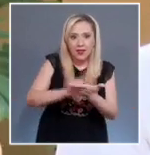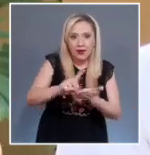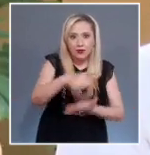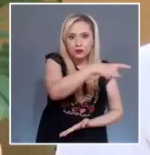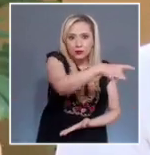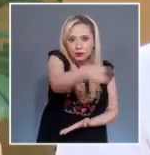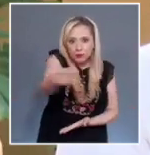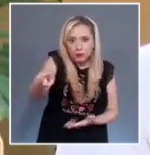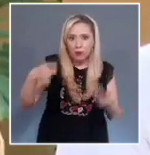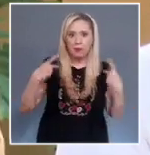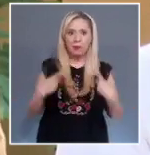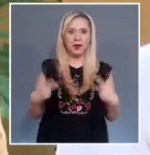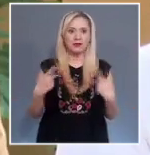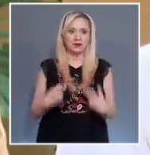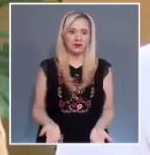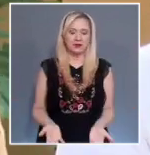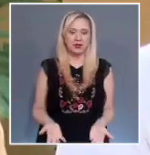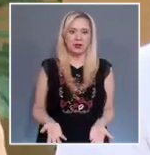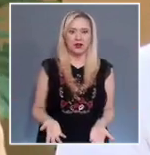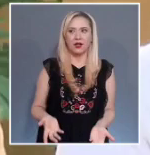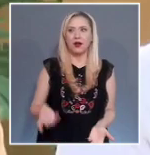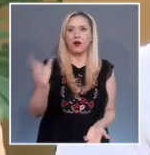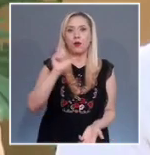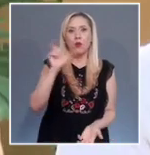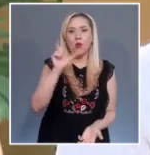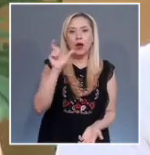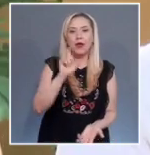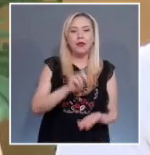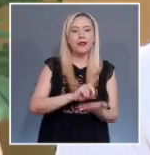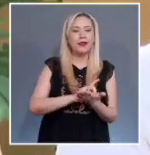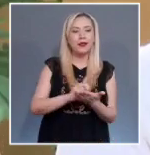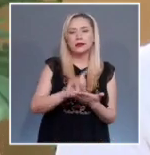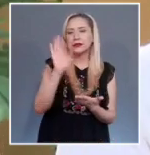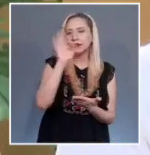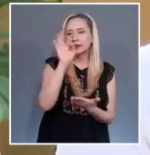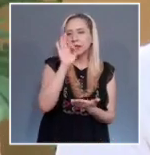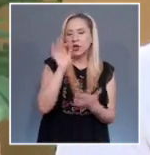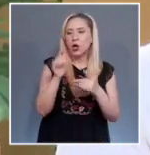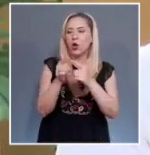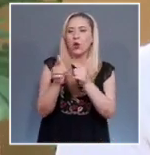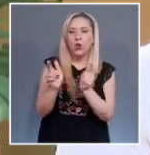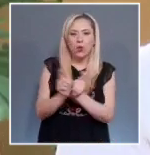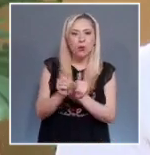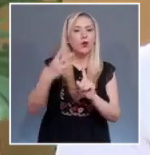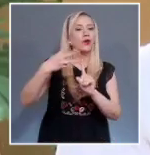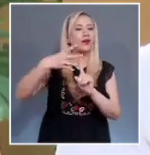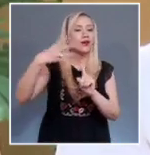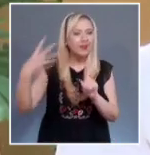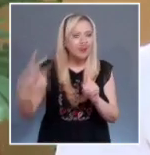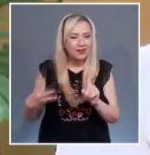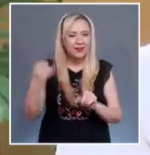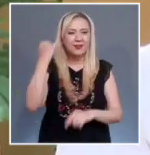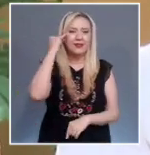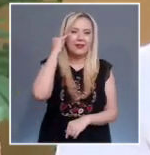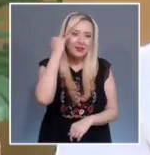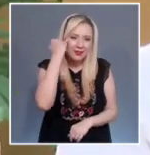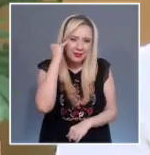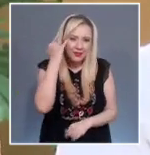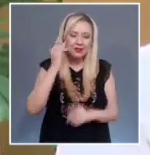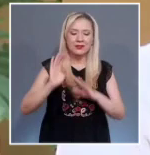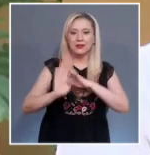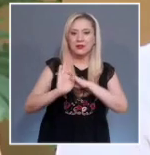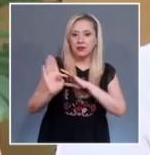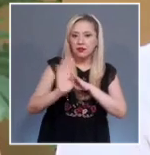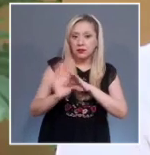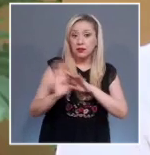son minoritarios los derechos de los grupos de estas personas, cuando sean minoritarios. Y eso implica